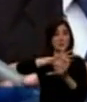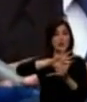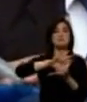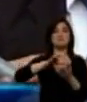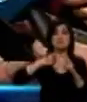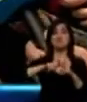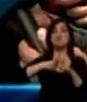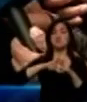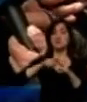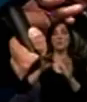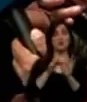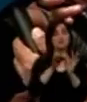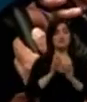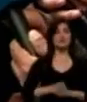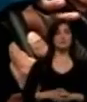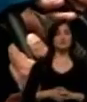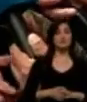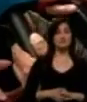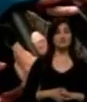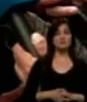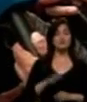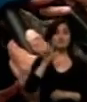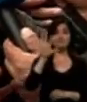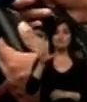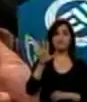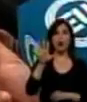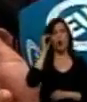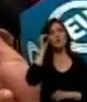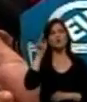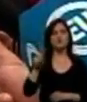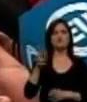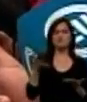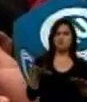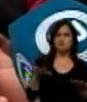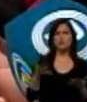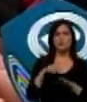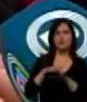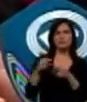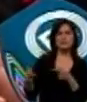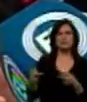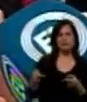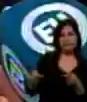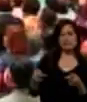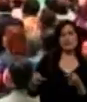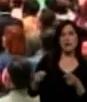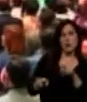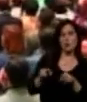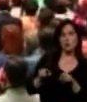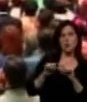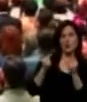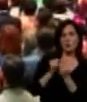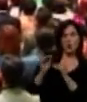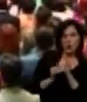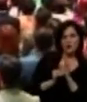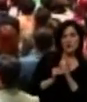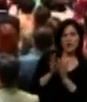gran quirófano. El efecto pareció similar en las filas del oficialismo, que aun cuando han mantenido una marcada confrontación con quienes no se han alineado